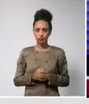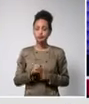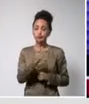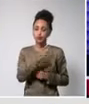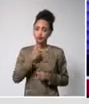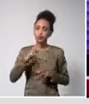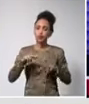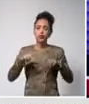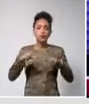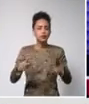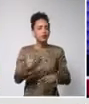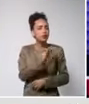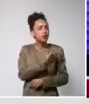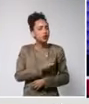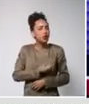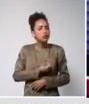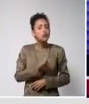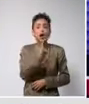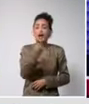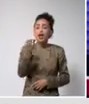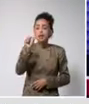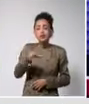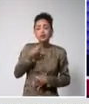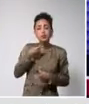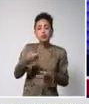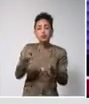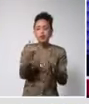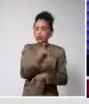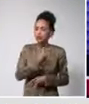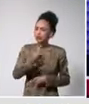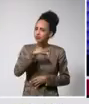todos, cada vez que una persona fallece en nuestro país,